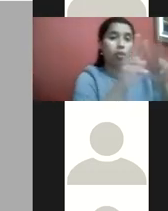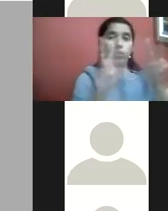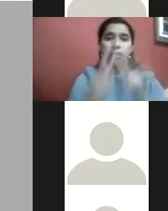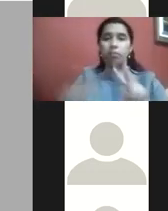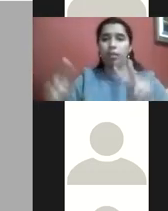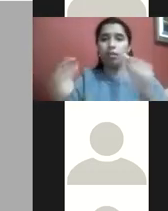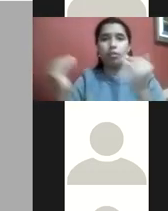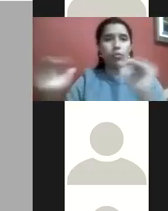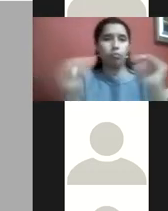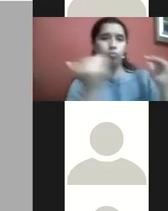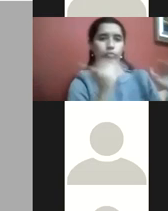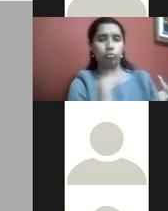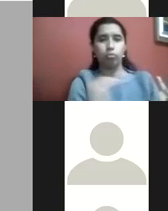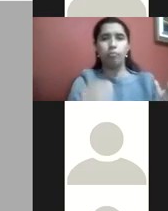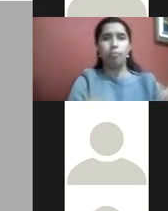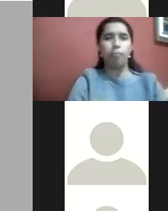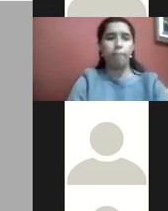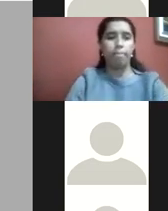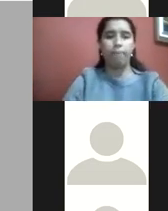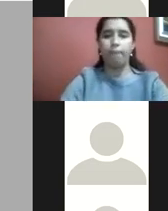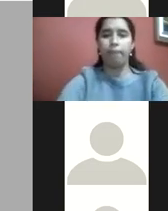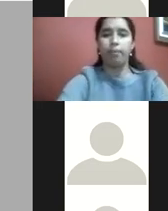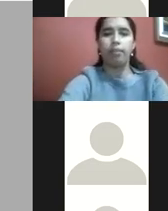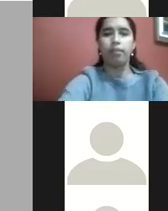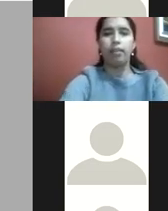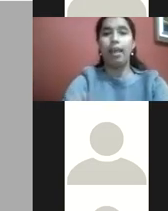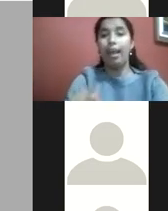Entonces, a esa probabilidad